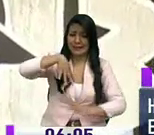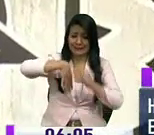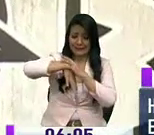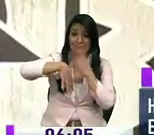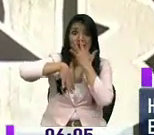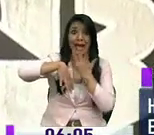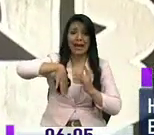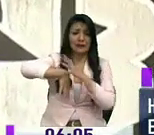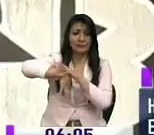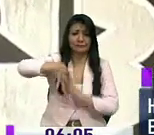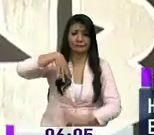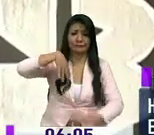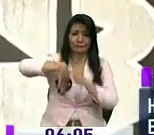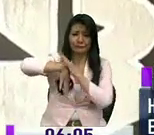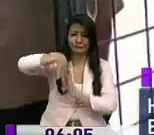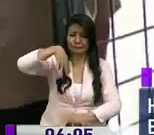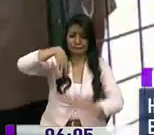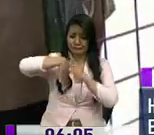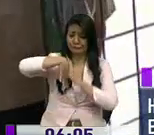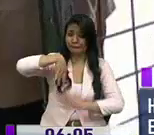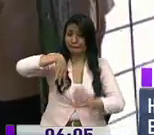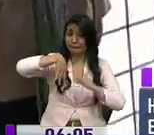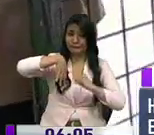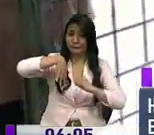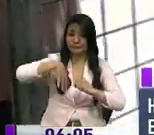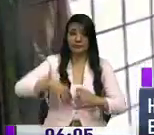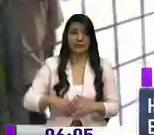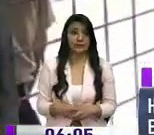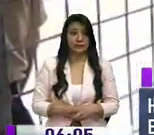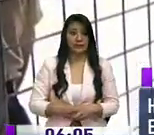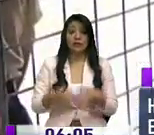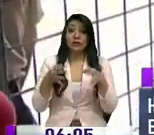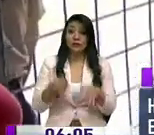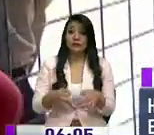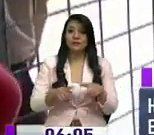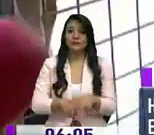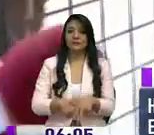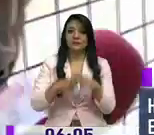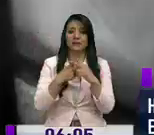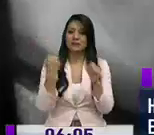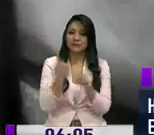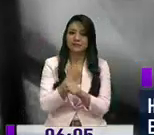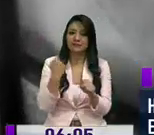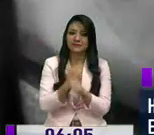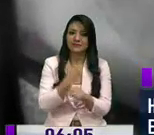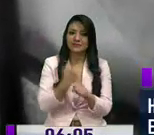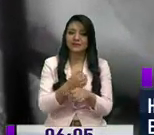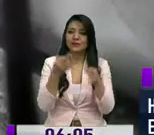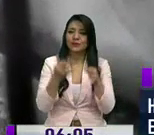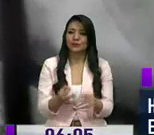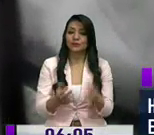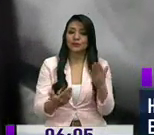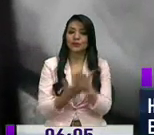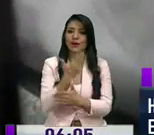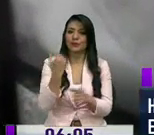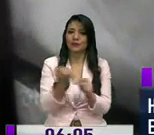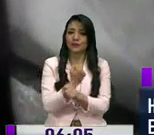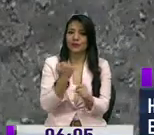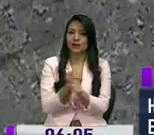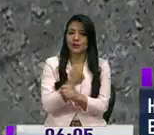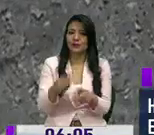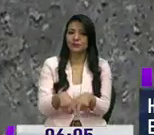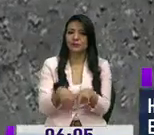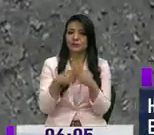extremidad derecha. Lamentablemente, una persona que recién venía a laborar, a ganarse el sustento diario, una explosión